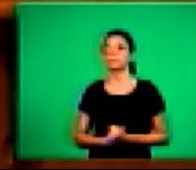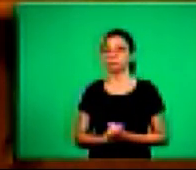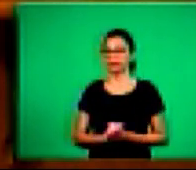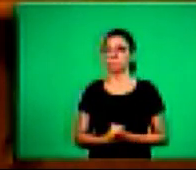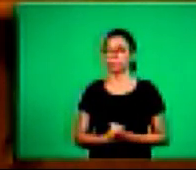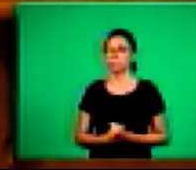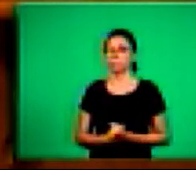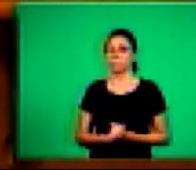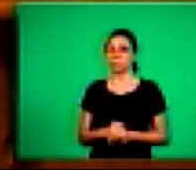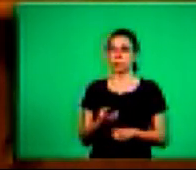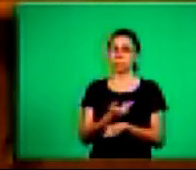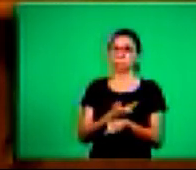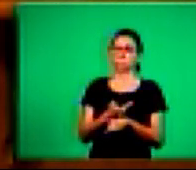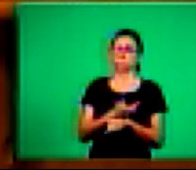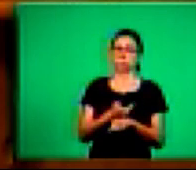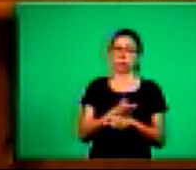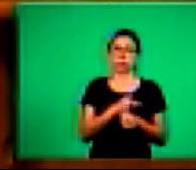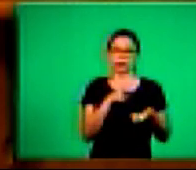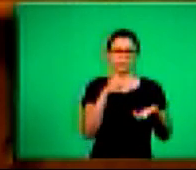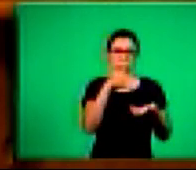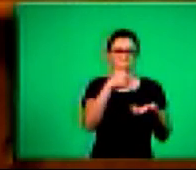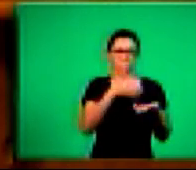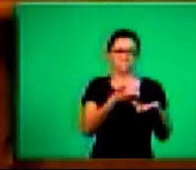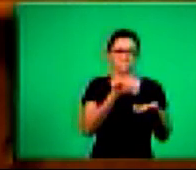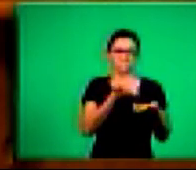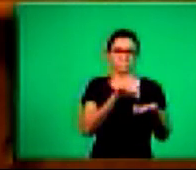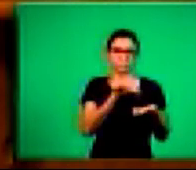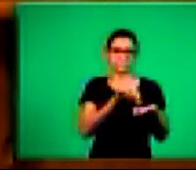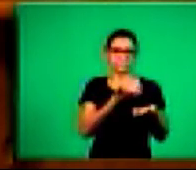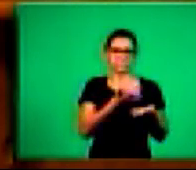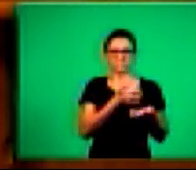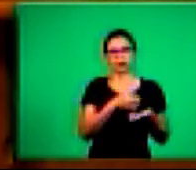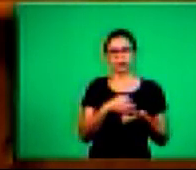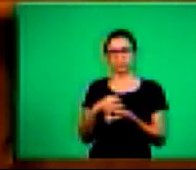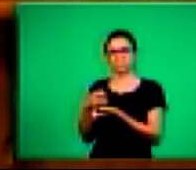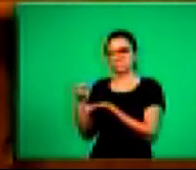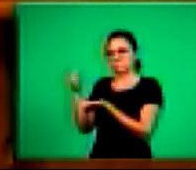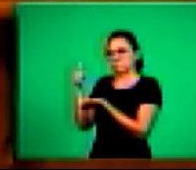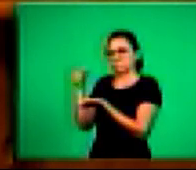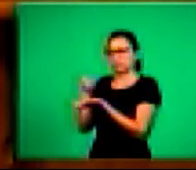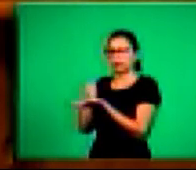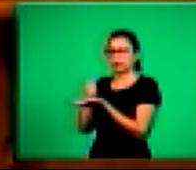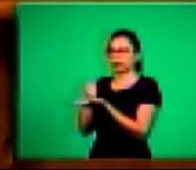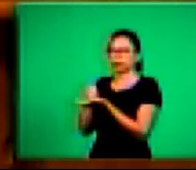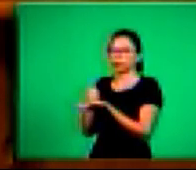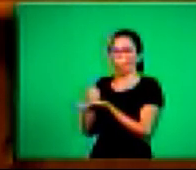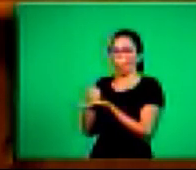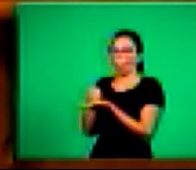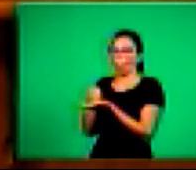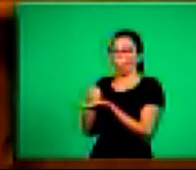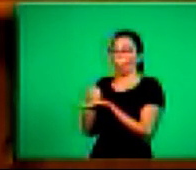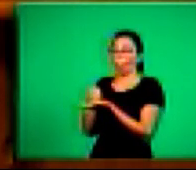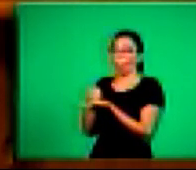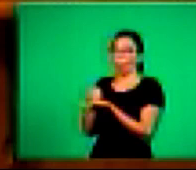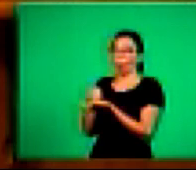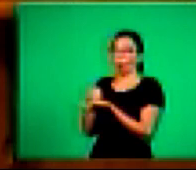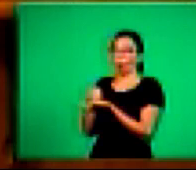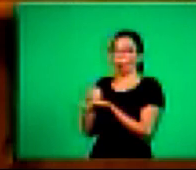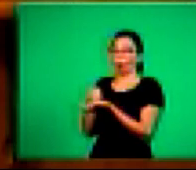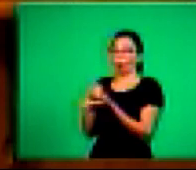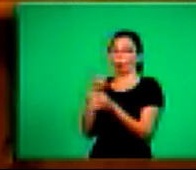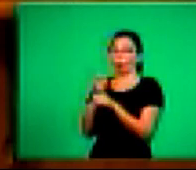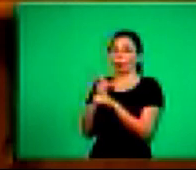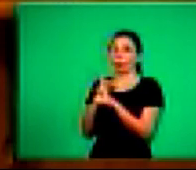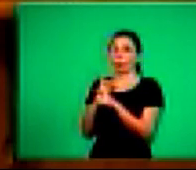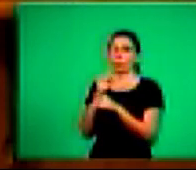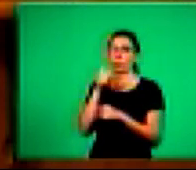que es el aceite mantener sus lámparas encendidas porque en el encuentro ahora con el novio